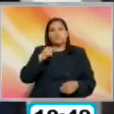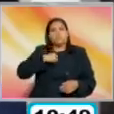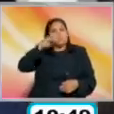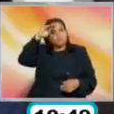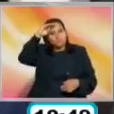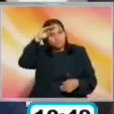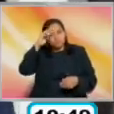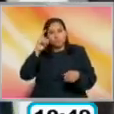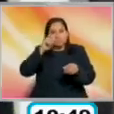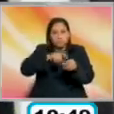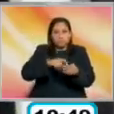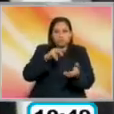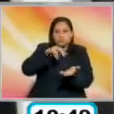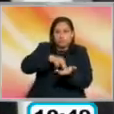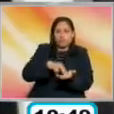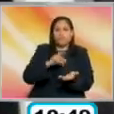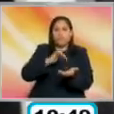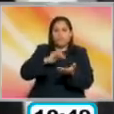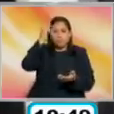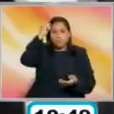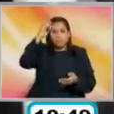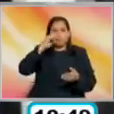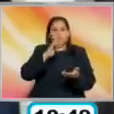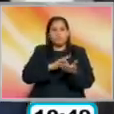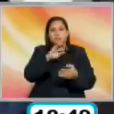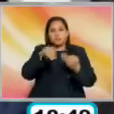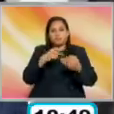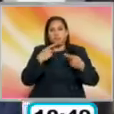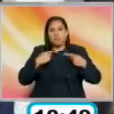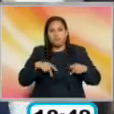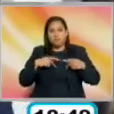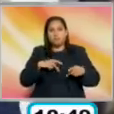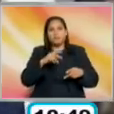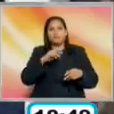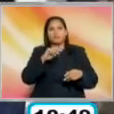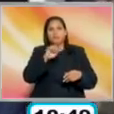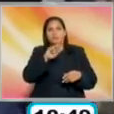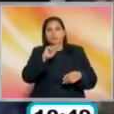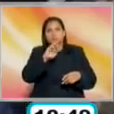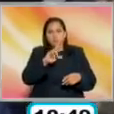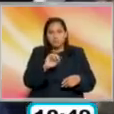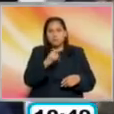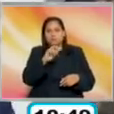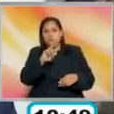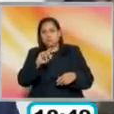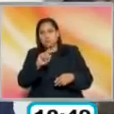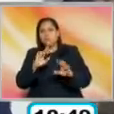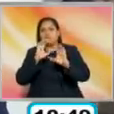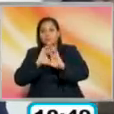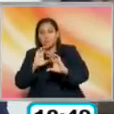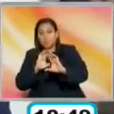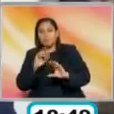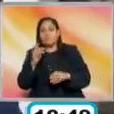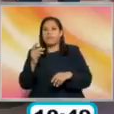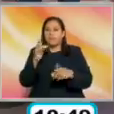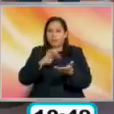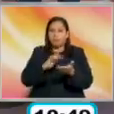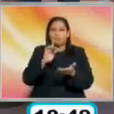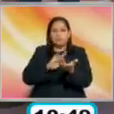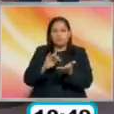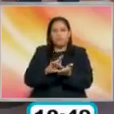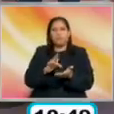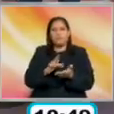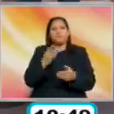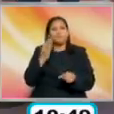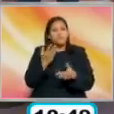que íbamos a pisar, y gracias a Dios y gracias a todo el público, a todos los fans de Arturo Jaimes, los cantantes, porque ellos son los que nos ponen ahí. Pues a ponernos